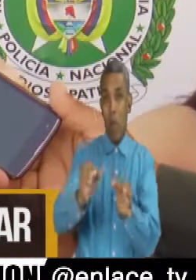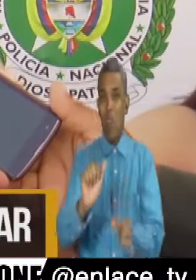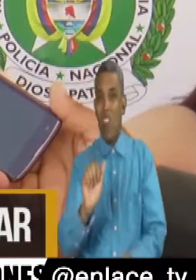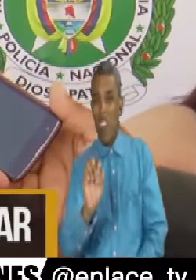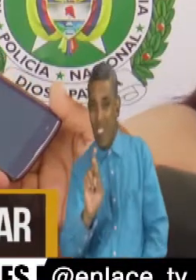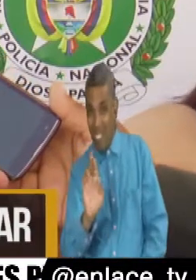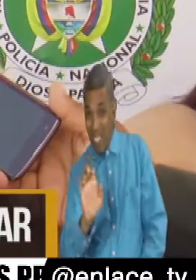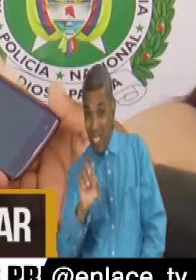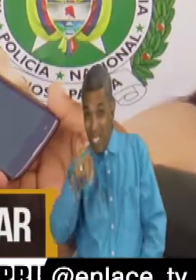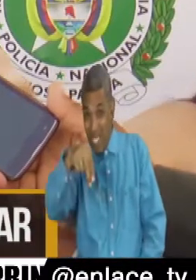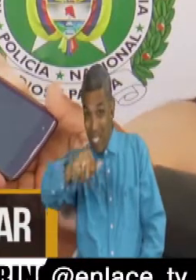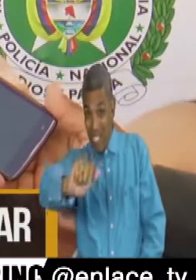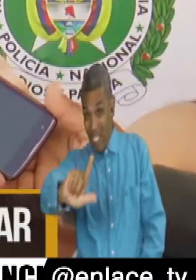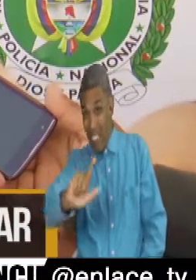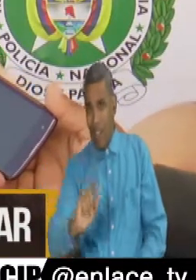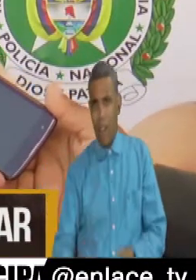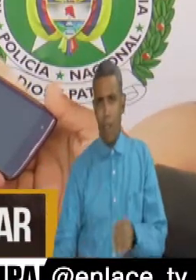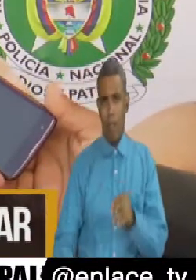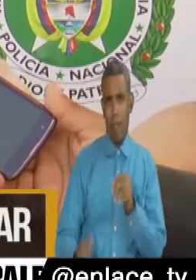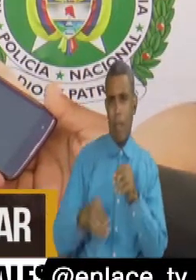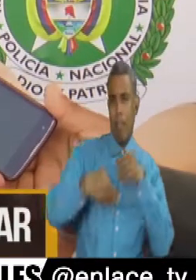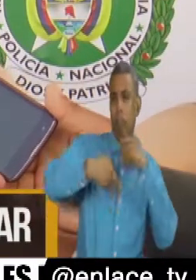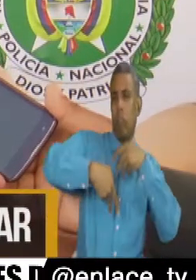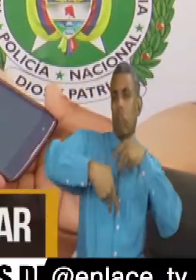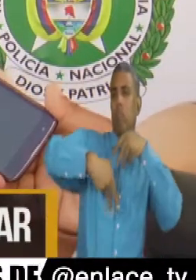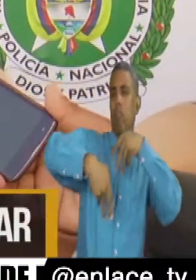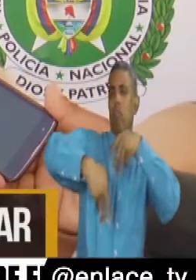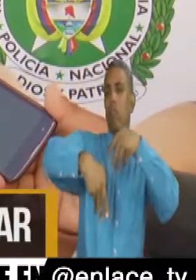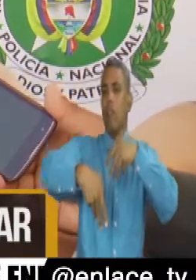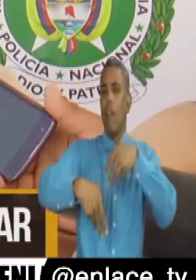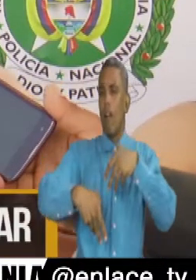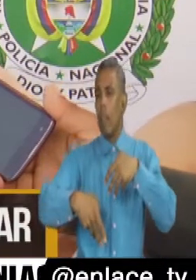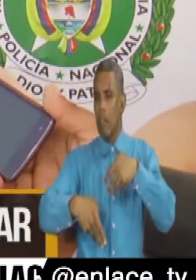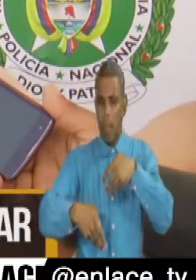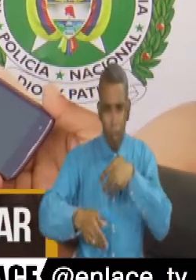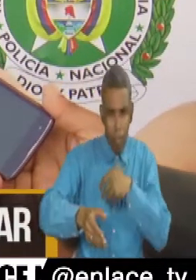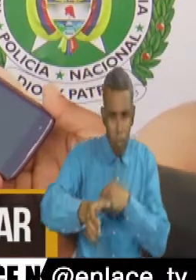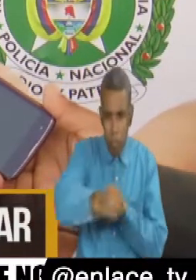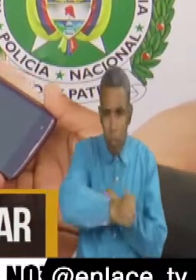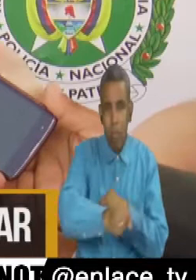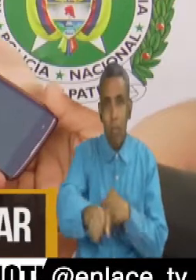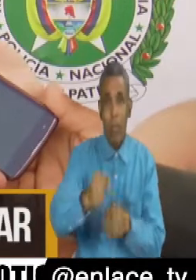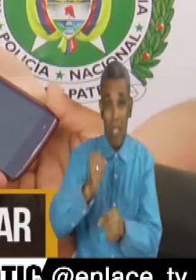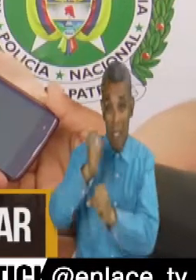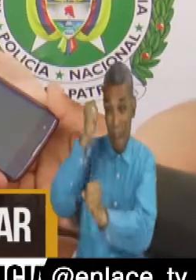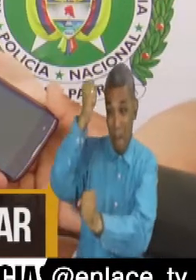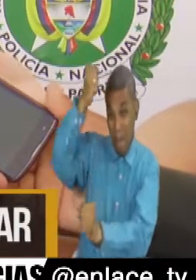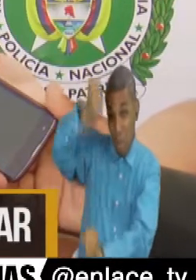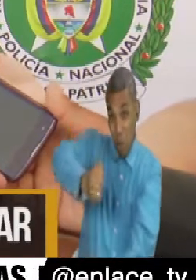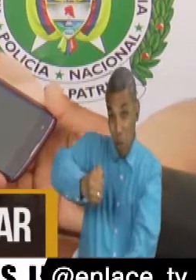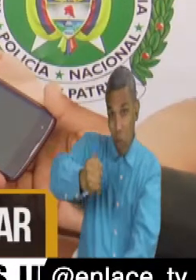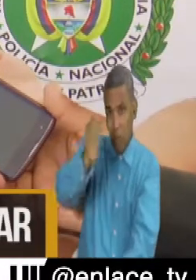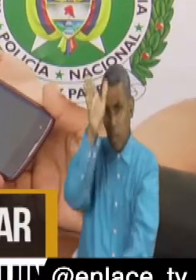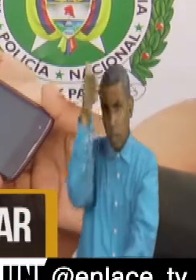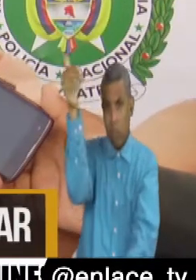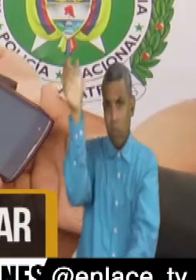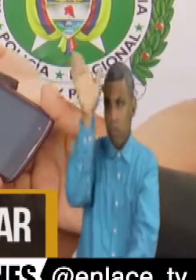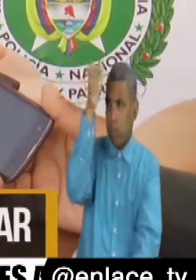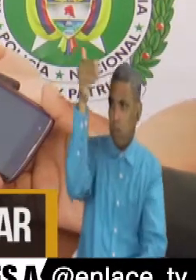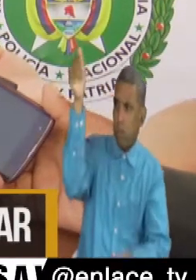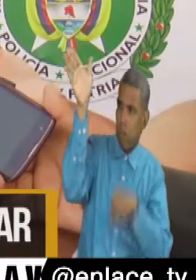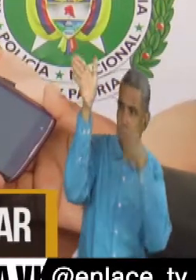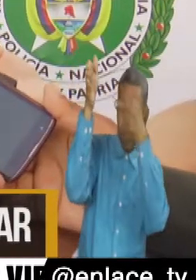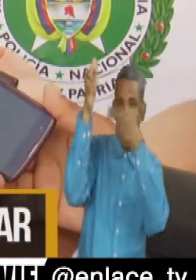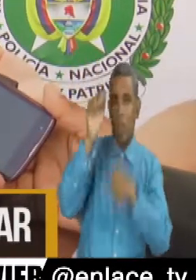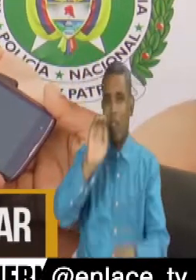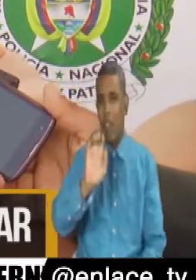encontrado una bandera del ELN dejada abandonada en el lugar. Es así como ellos de esa manera se hacen notar, y en ese